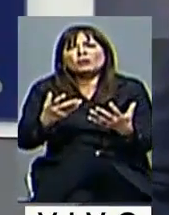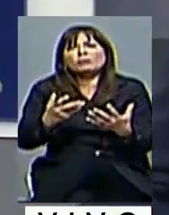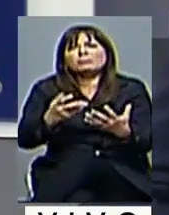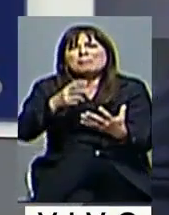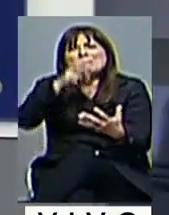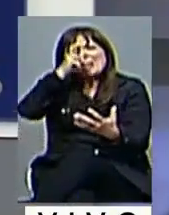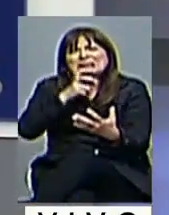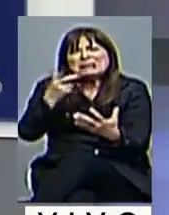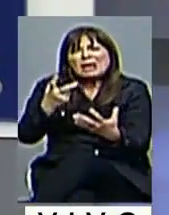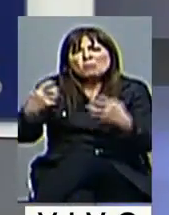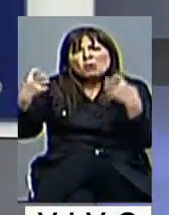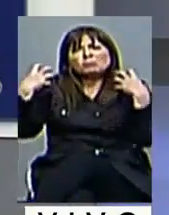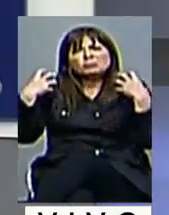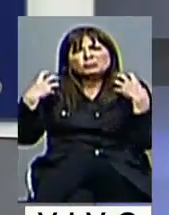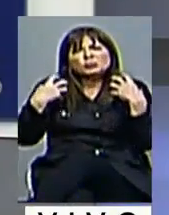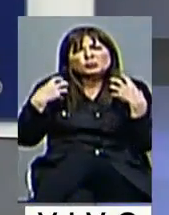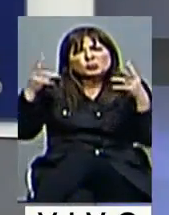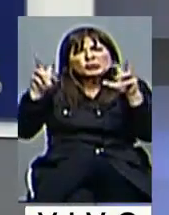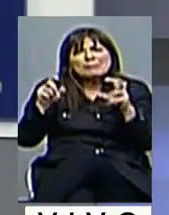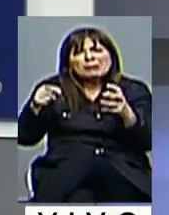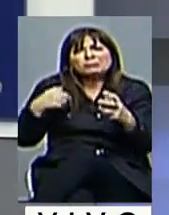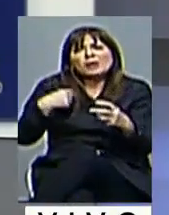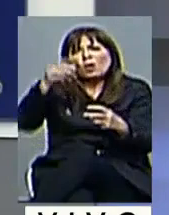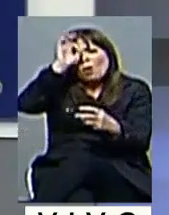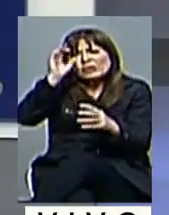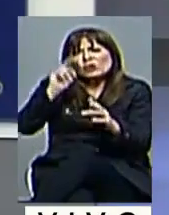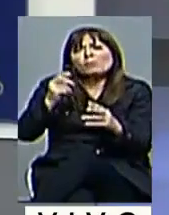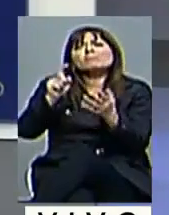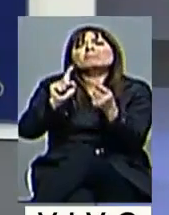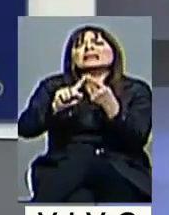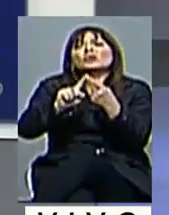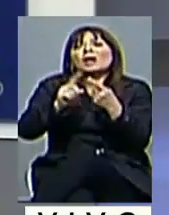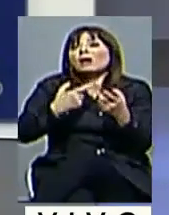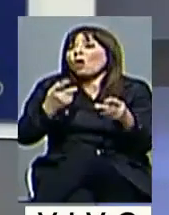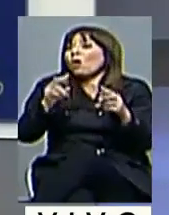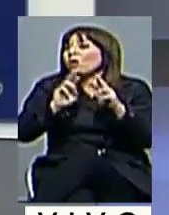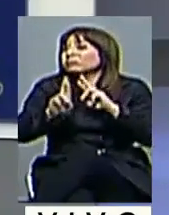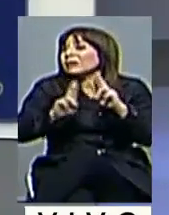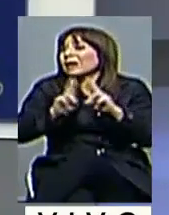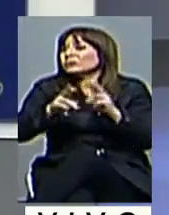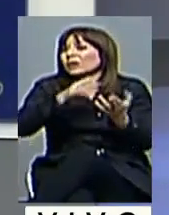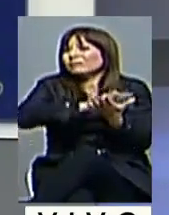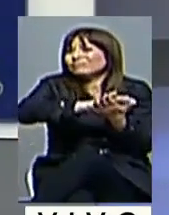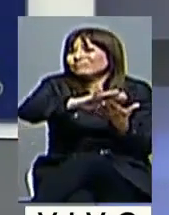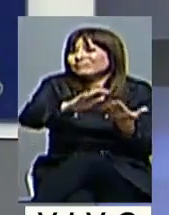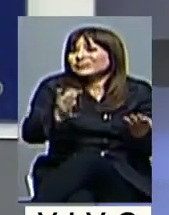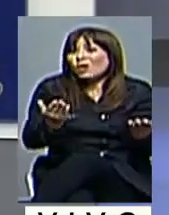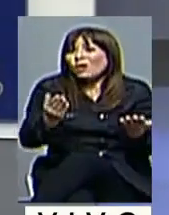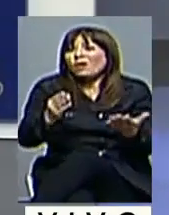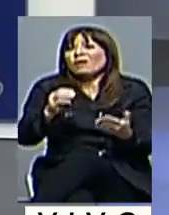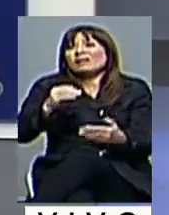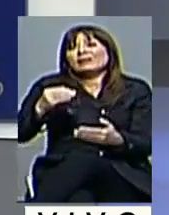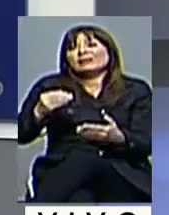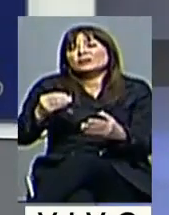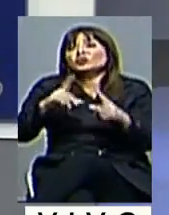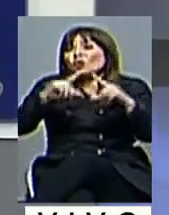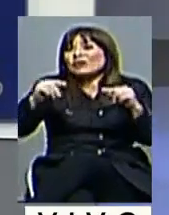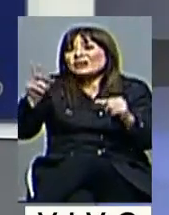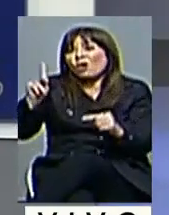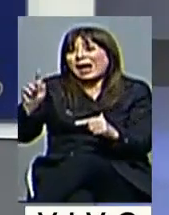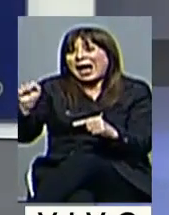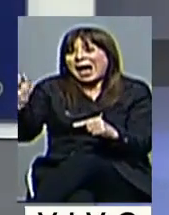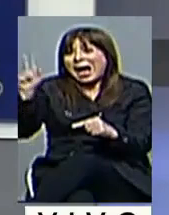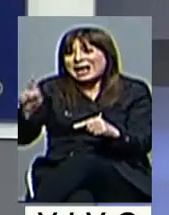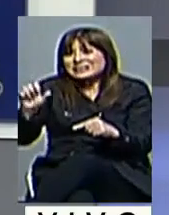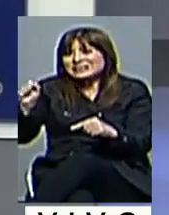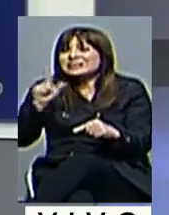a su postura, le siguen su postura, o en temas relacionados con la gratuidad en educación. Felipe Kast y Manuel José Osandón representan dos lógicas